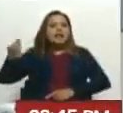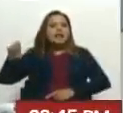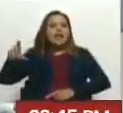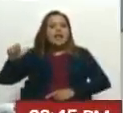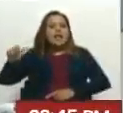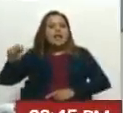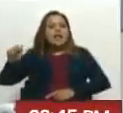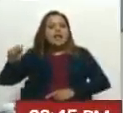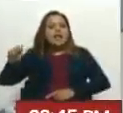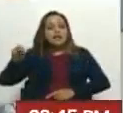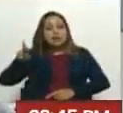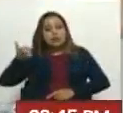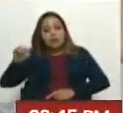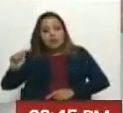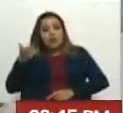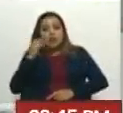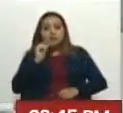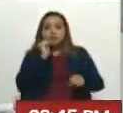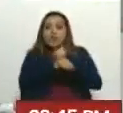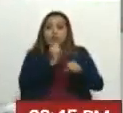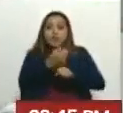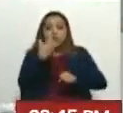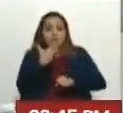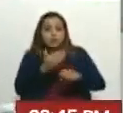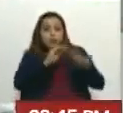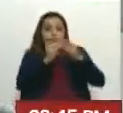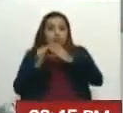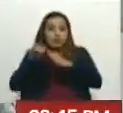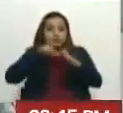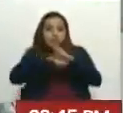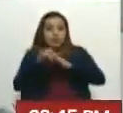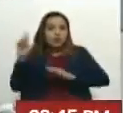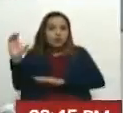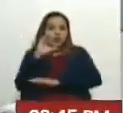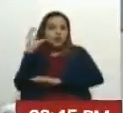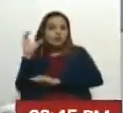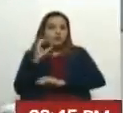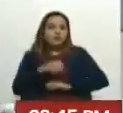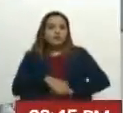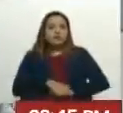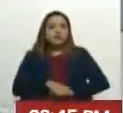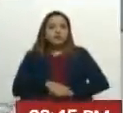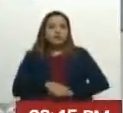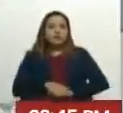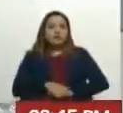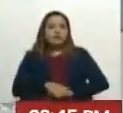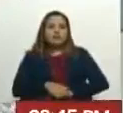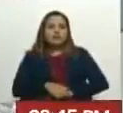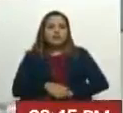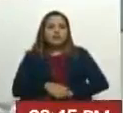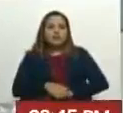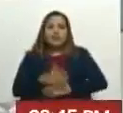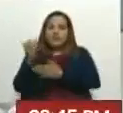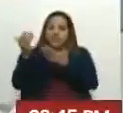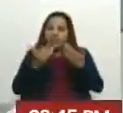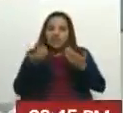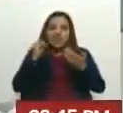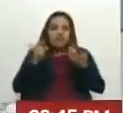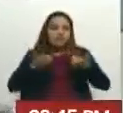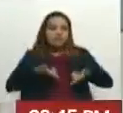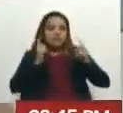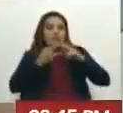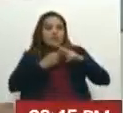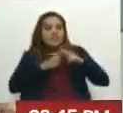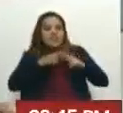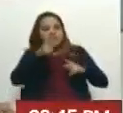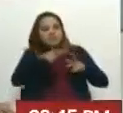que tiene un trabajo muy bonito comunitario en Colombia, en un barrio que se llama La Candelaria, pues que ellos vengan, impartan el taller justo en La